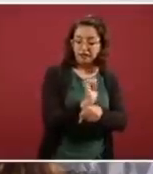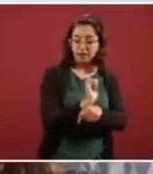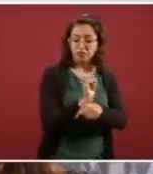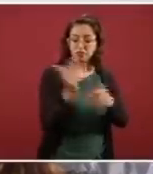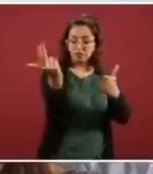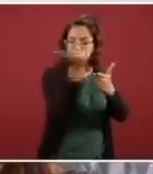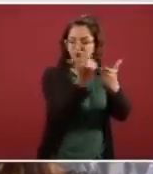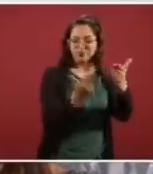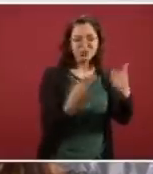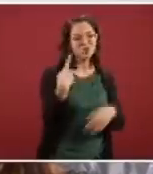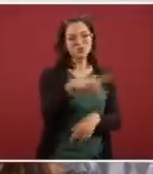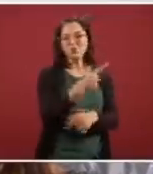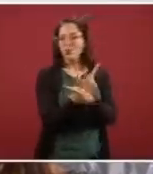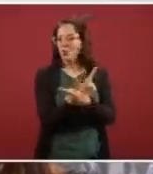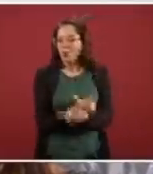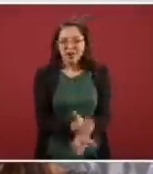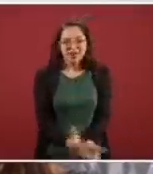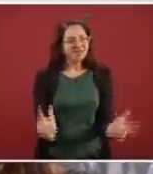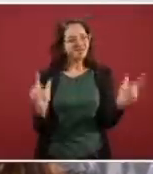tienen toda la libertad